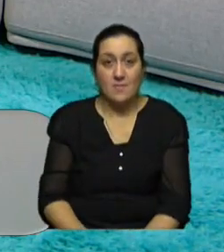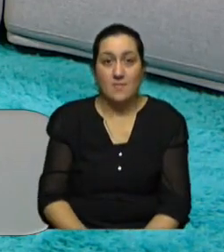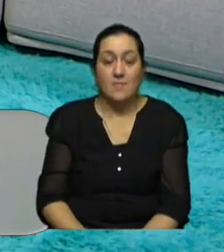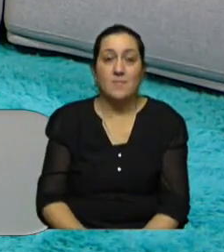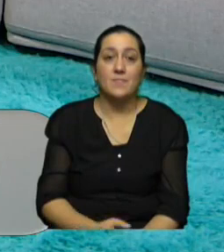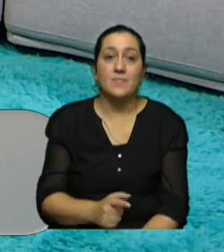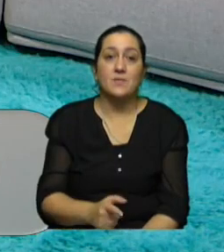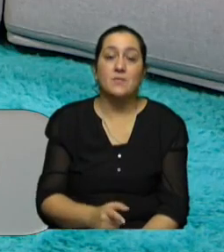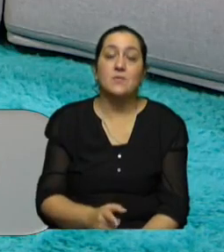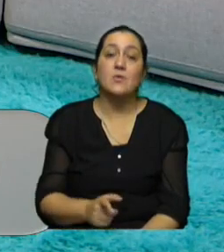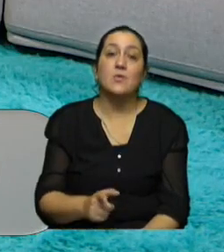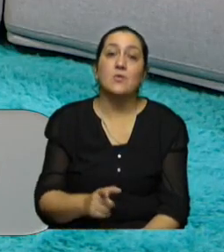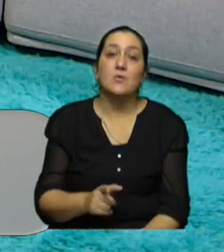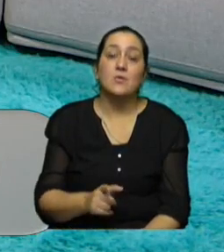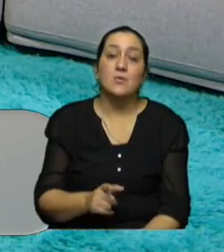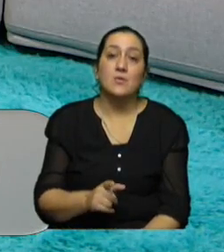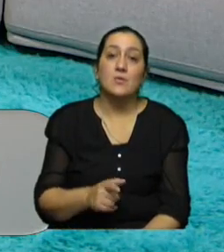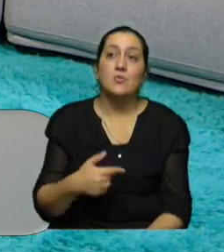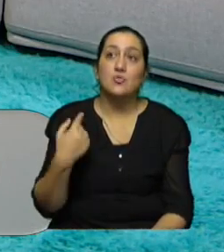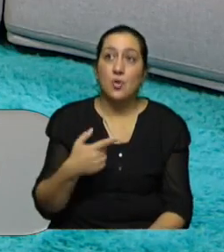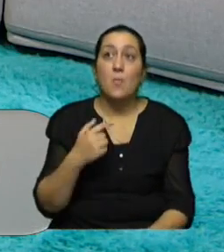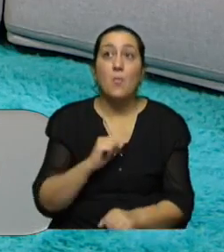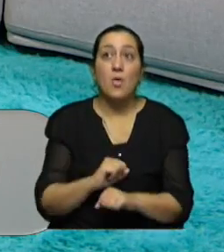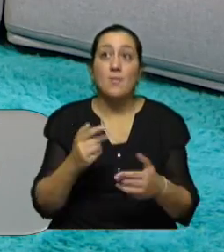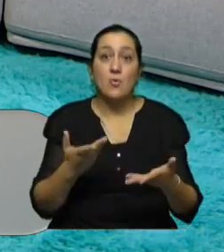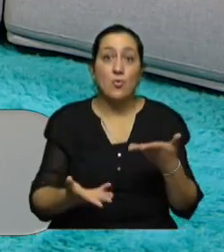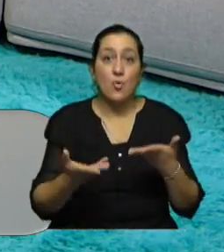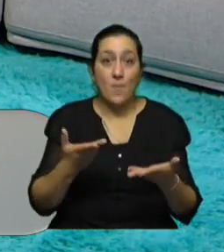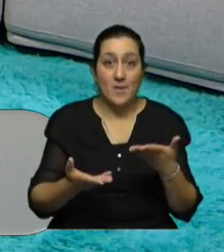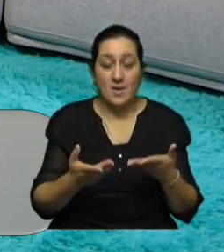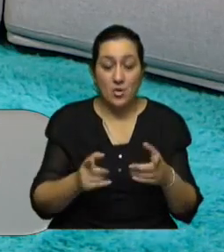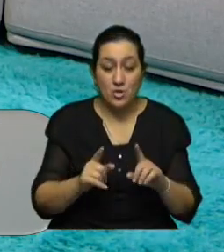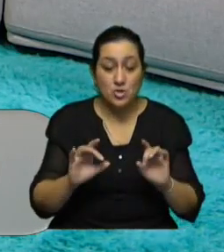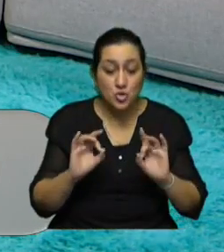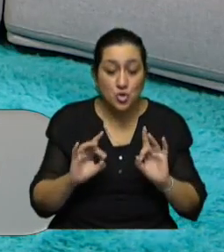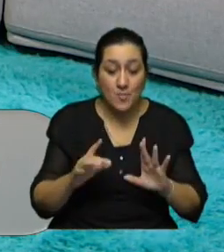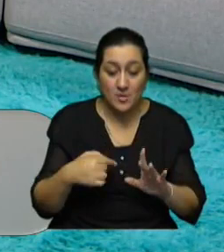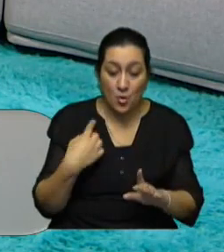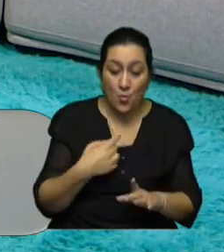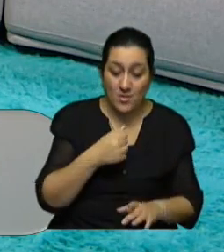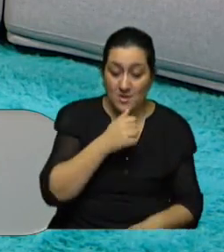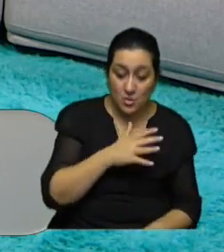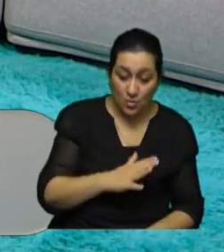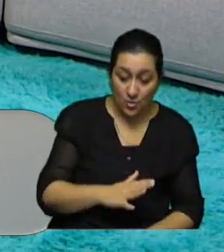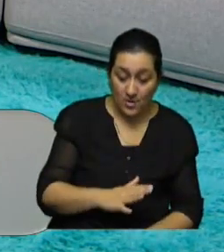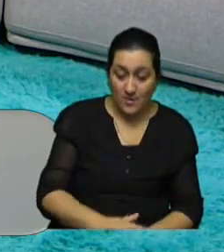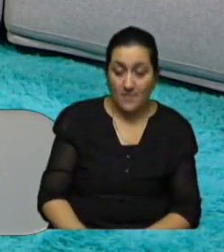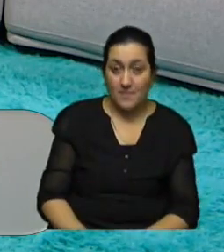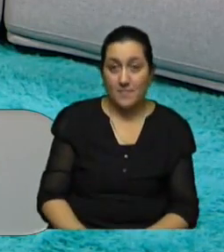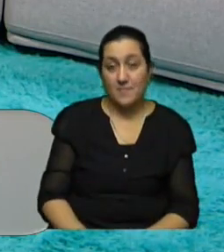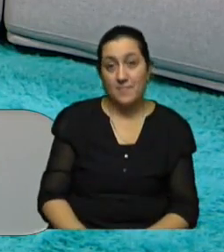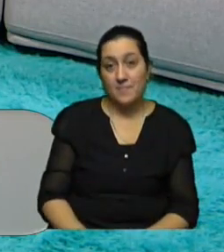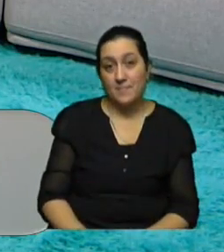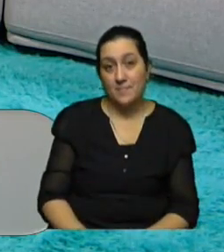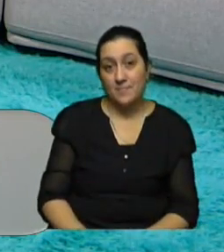convenciones internacionales de manera de que nos podamos comparar no solo con nuestra propia historia y que eso nos permita evaluar las políticas que vamos